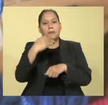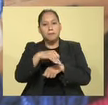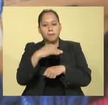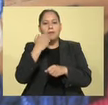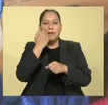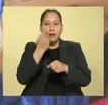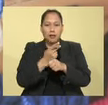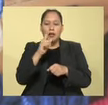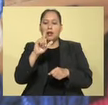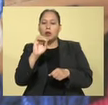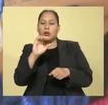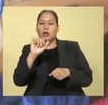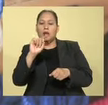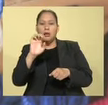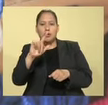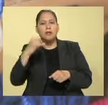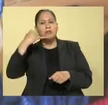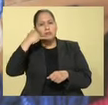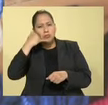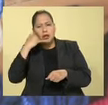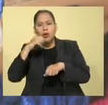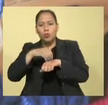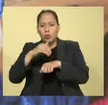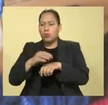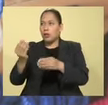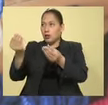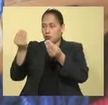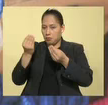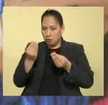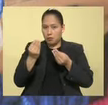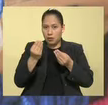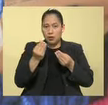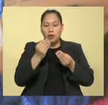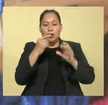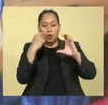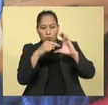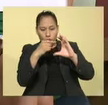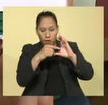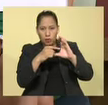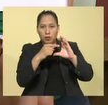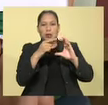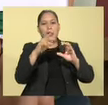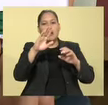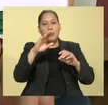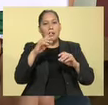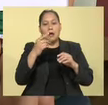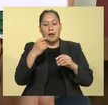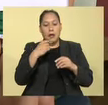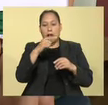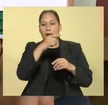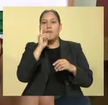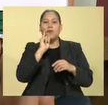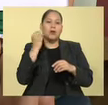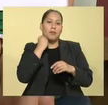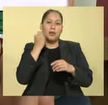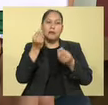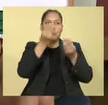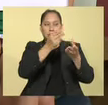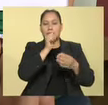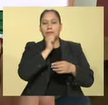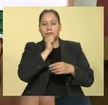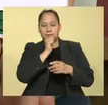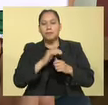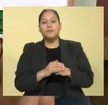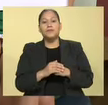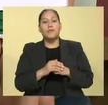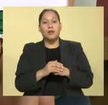Locatel por medio de una llamada te asignan un número te lo mandan vía correo electrónico a mí no me han mandado el mío pero bueno este